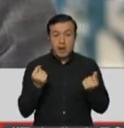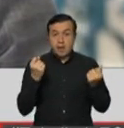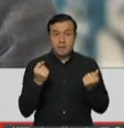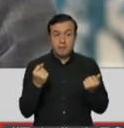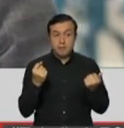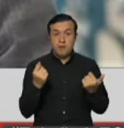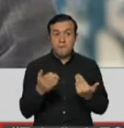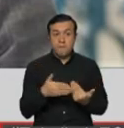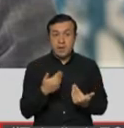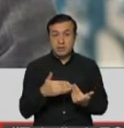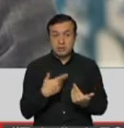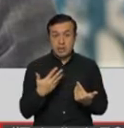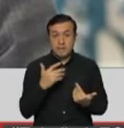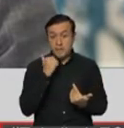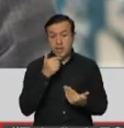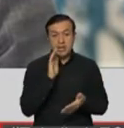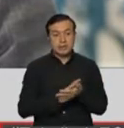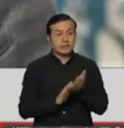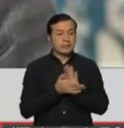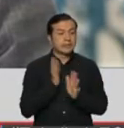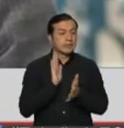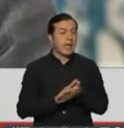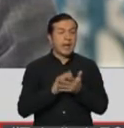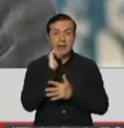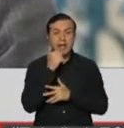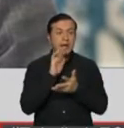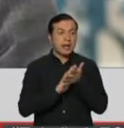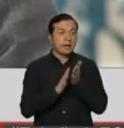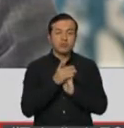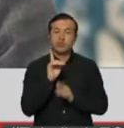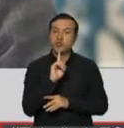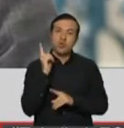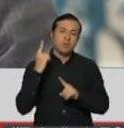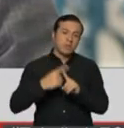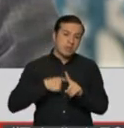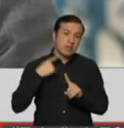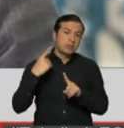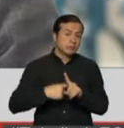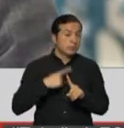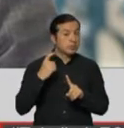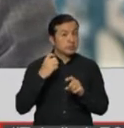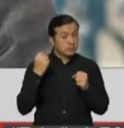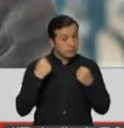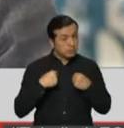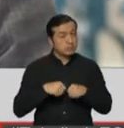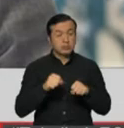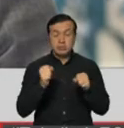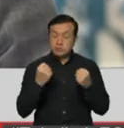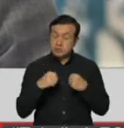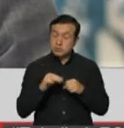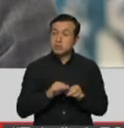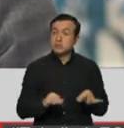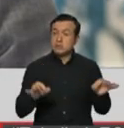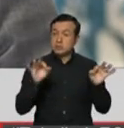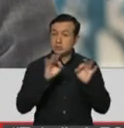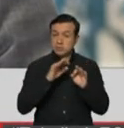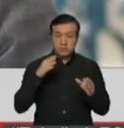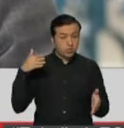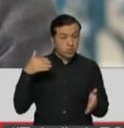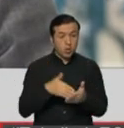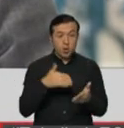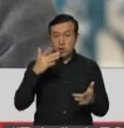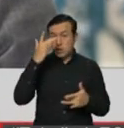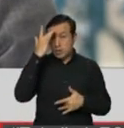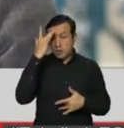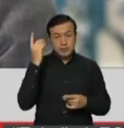demande esfuerzos y que mañana el tema está resuelto. Van a pasar meses en que debamos realizar acciones estatales para luchar contra esta